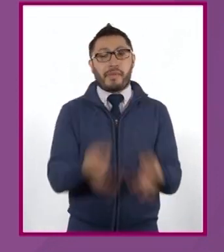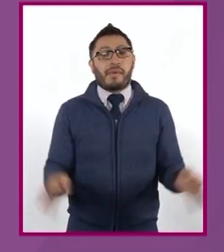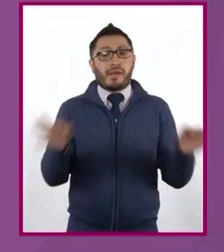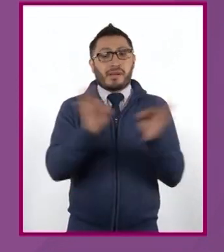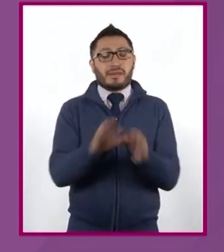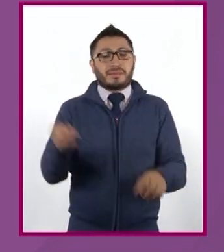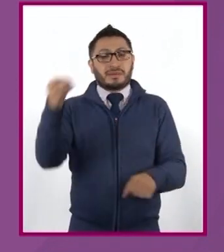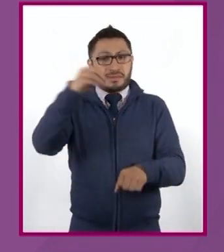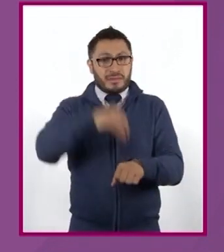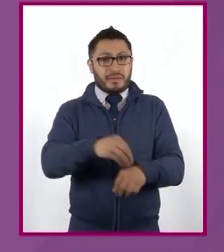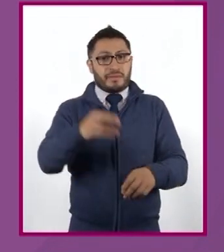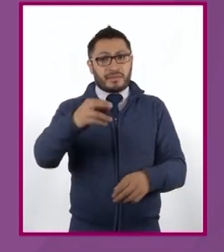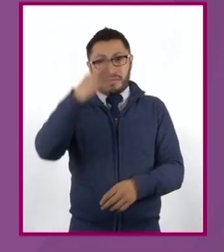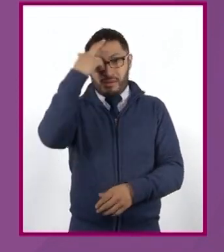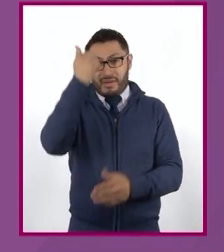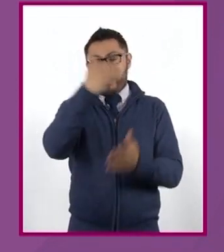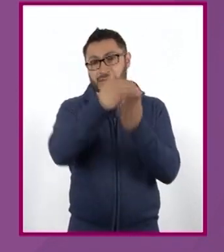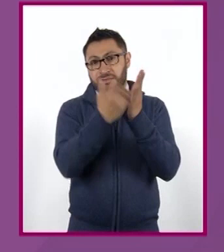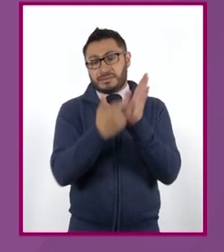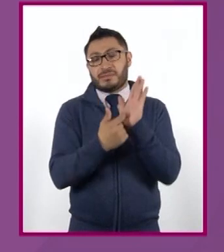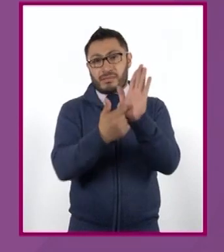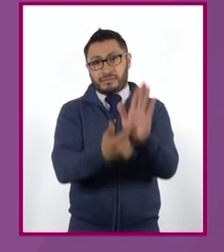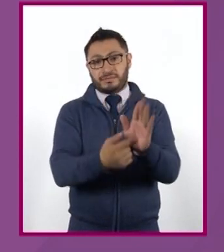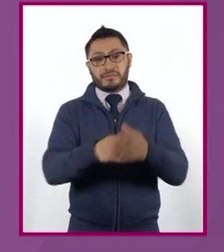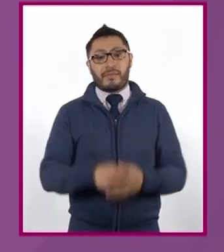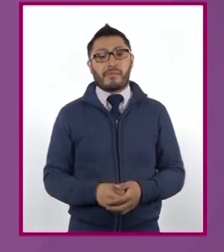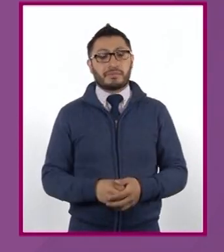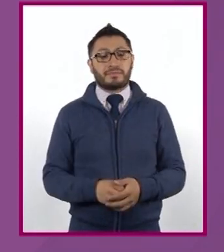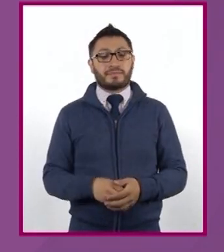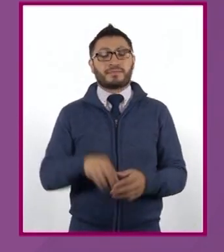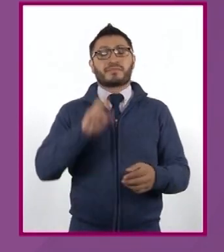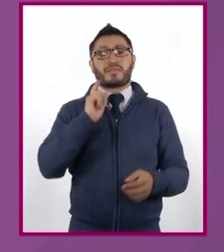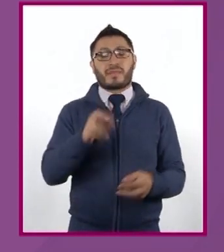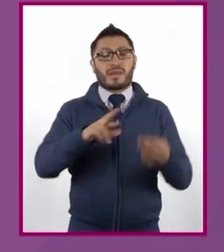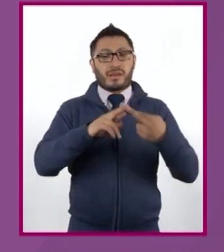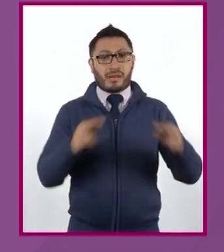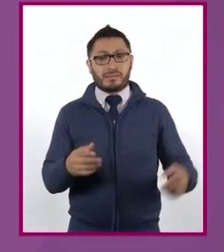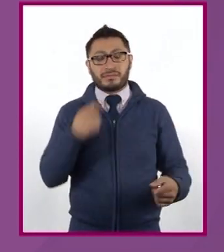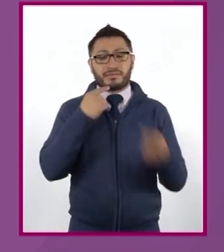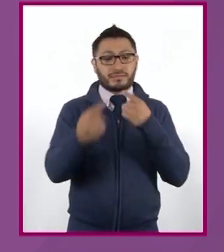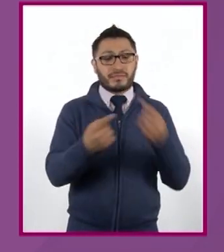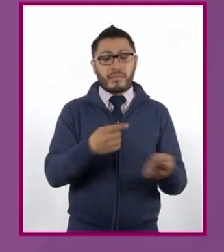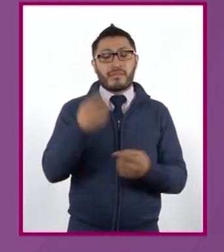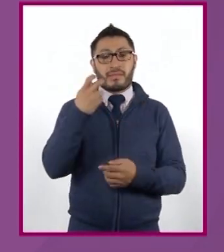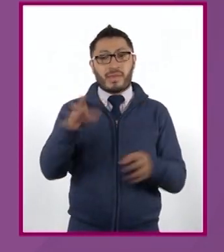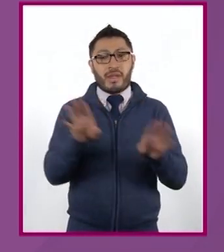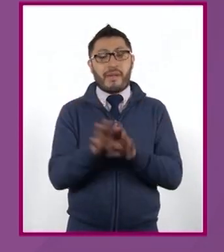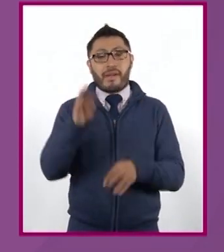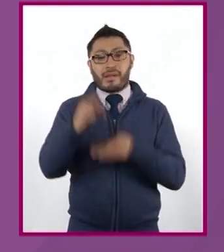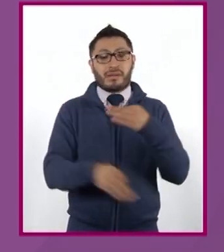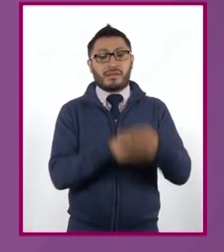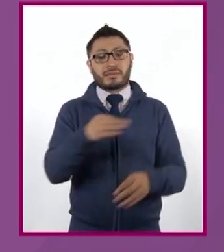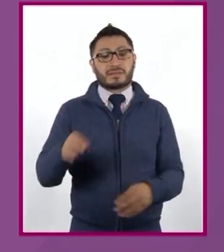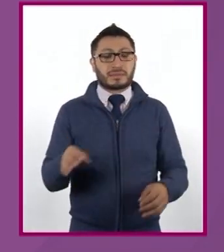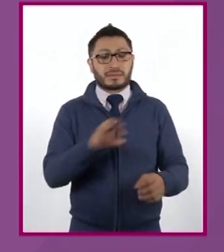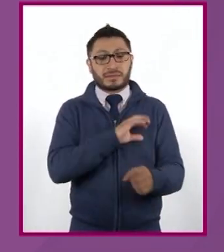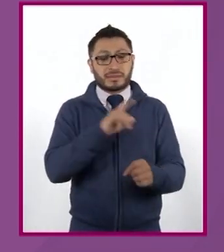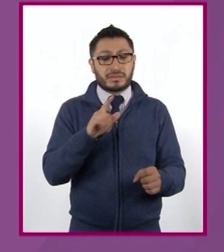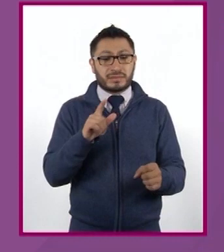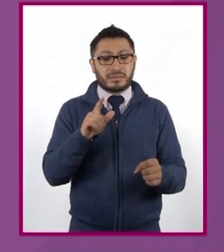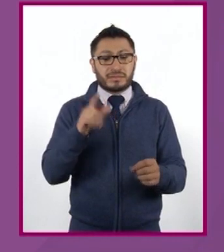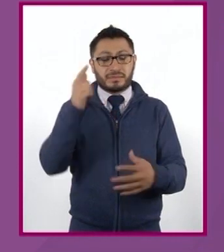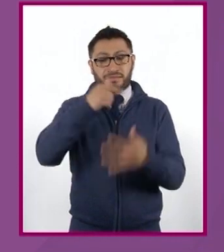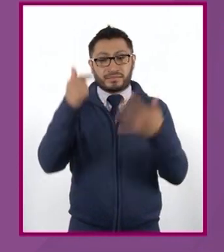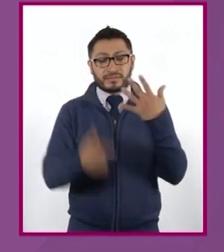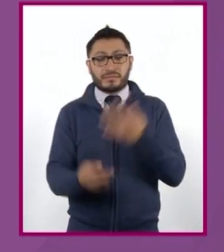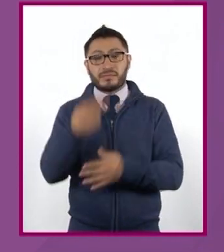para establecer nuestros argumentos. ¿Qué son los recursos discursivos? Los recursos discursivos son todos aquellos elementos que se utilizan con